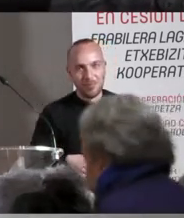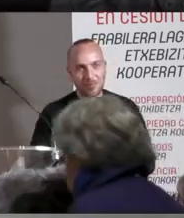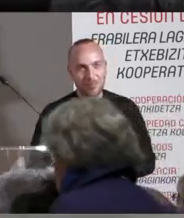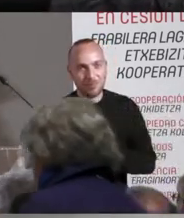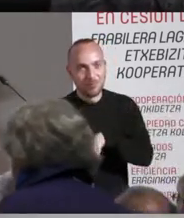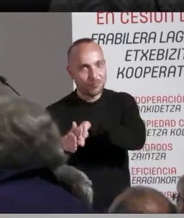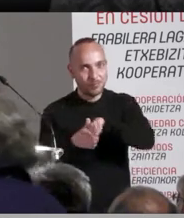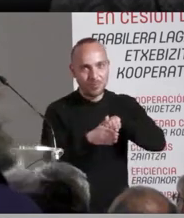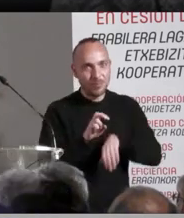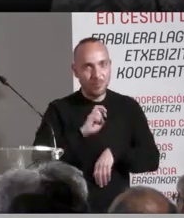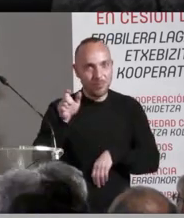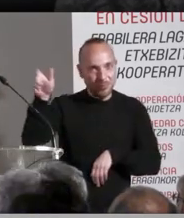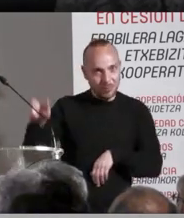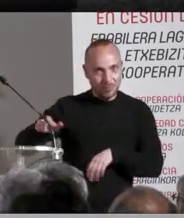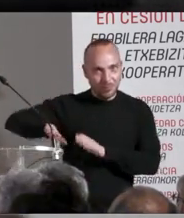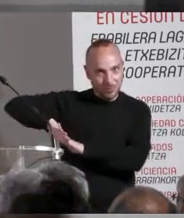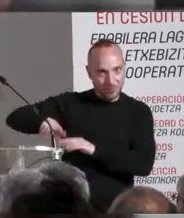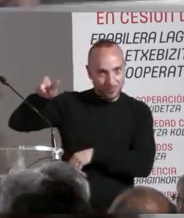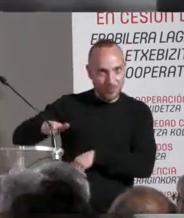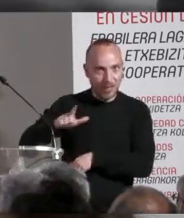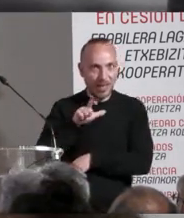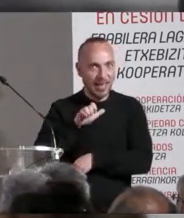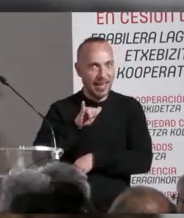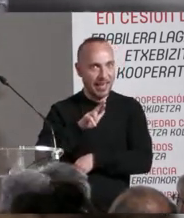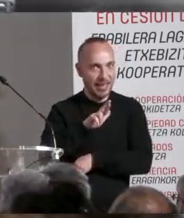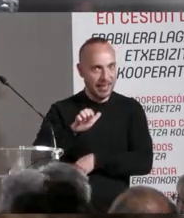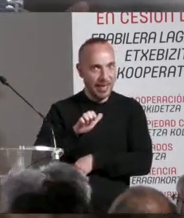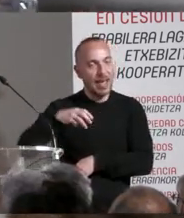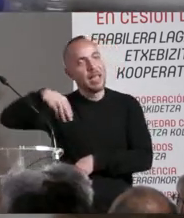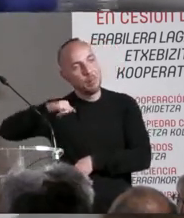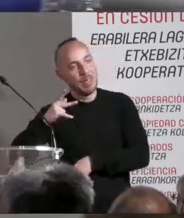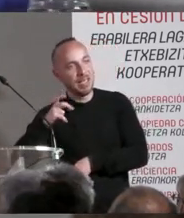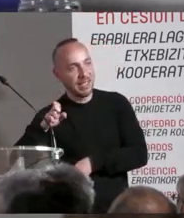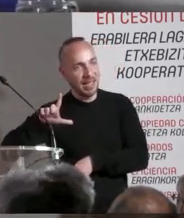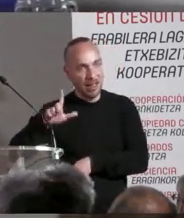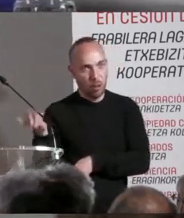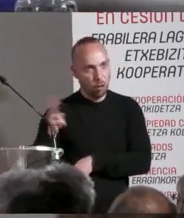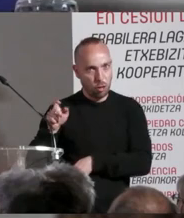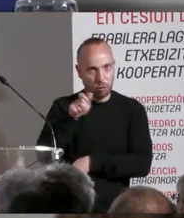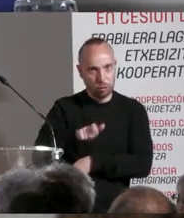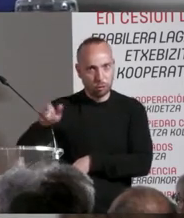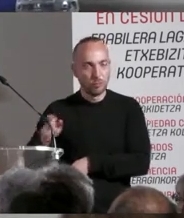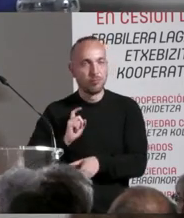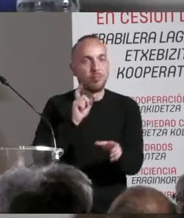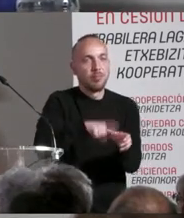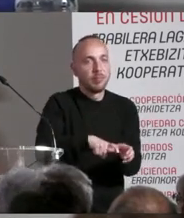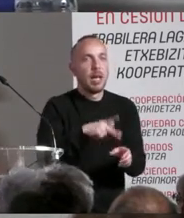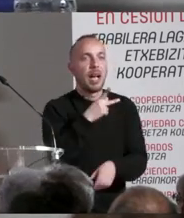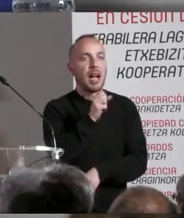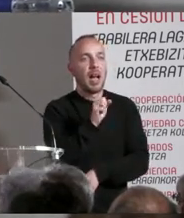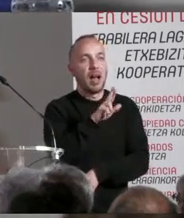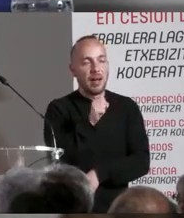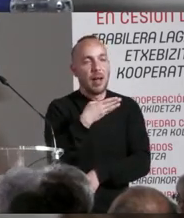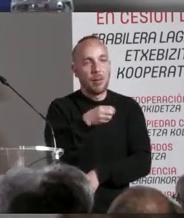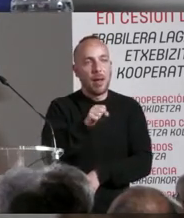Por otro lado, tenemos aquí a la derecha del todo a Leire Garatea y a Mikel Irure, que son dos miembros de Carabaña, una